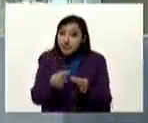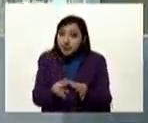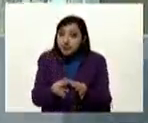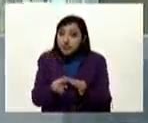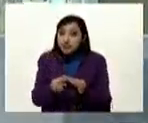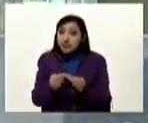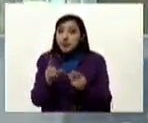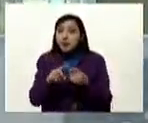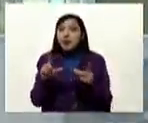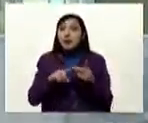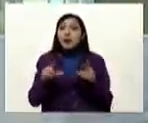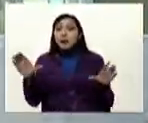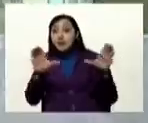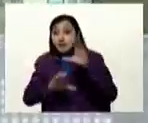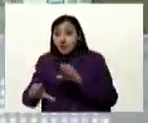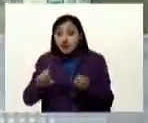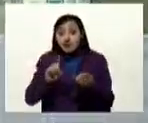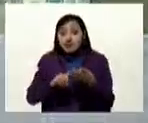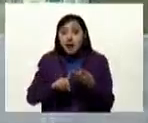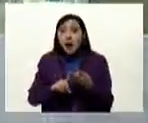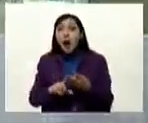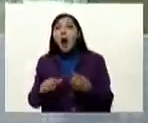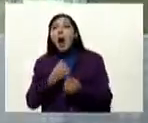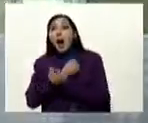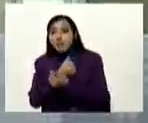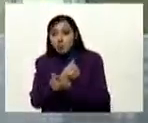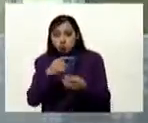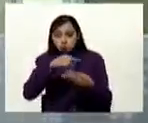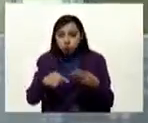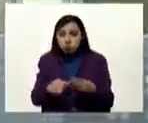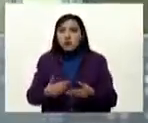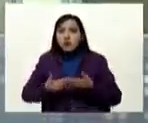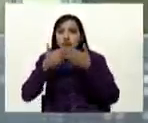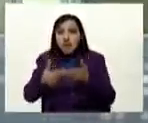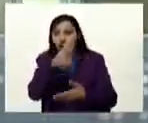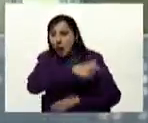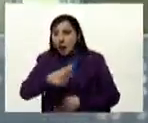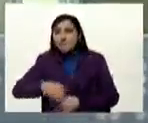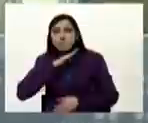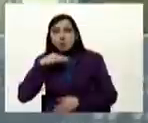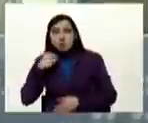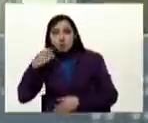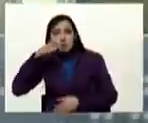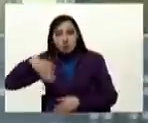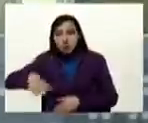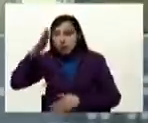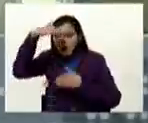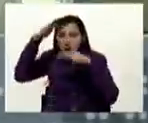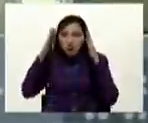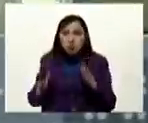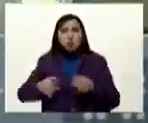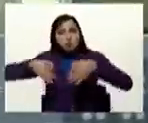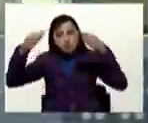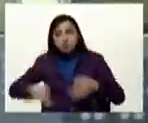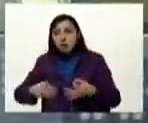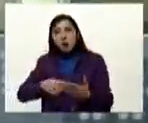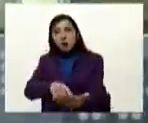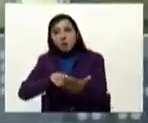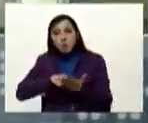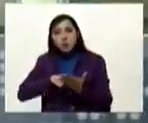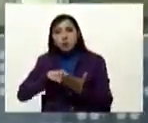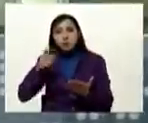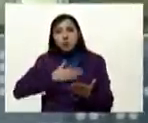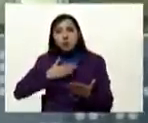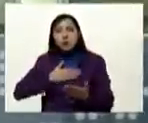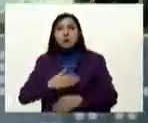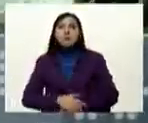ciencia y amor. Garantícenme eso, el amor al pueblo. Garantícenme que todo el